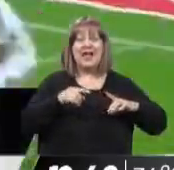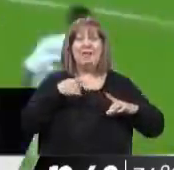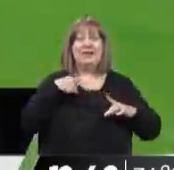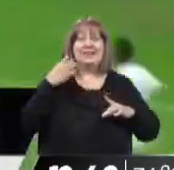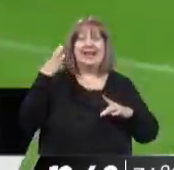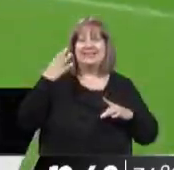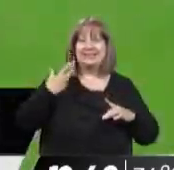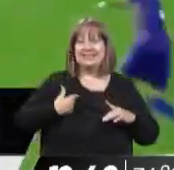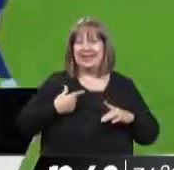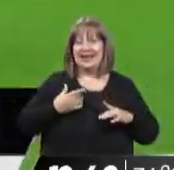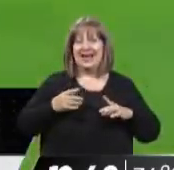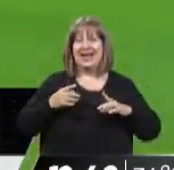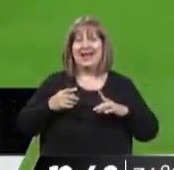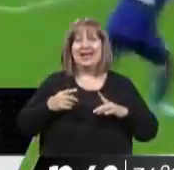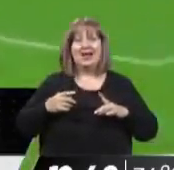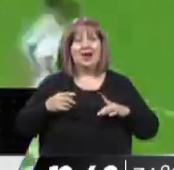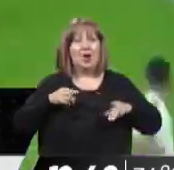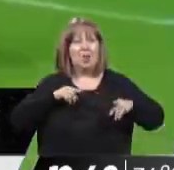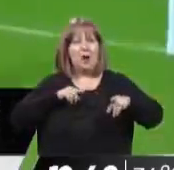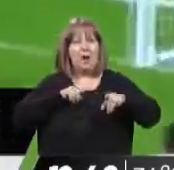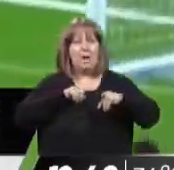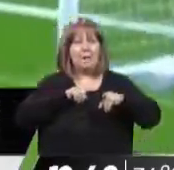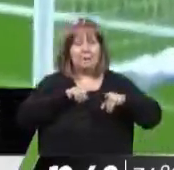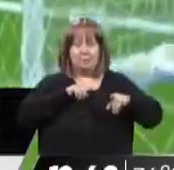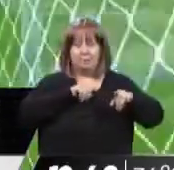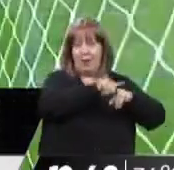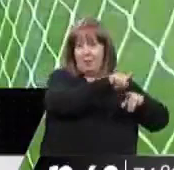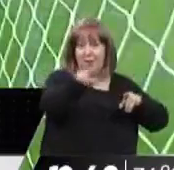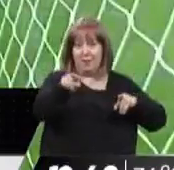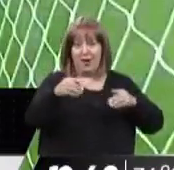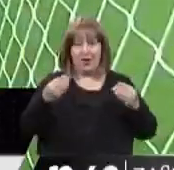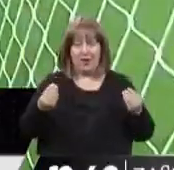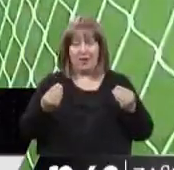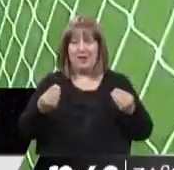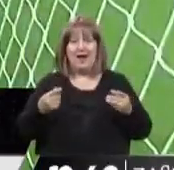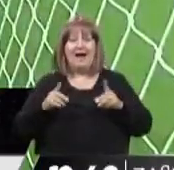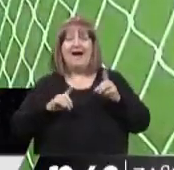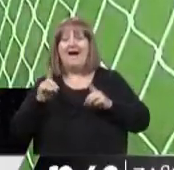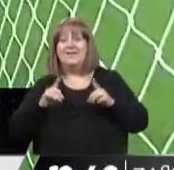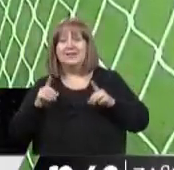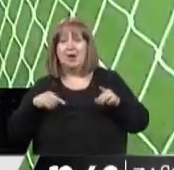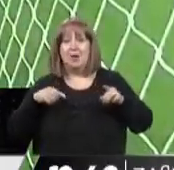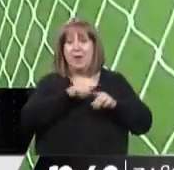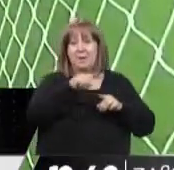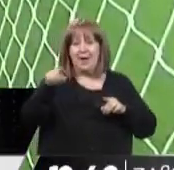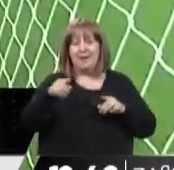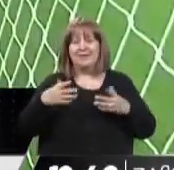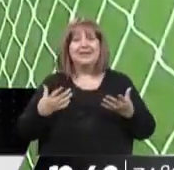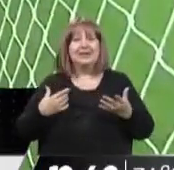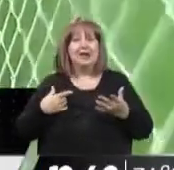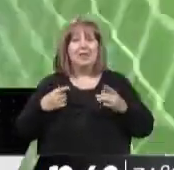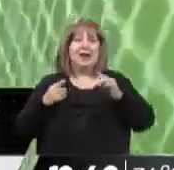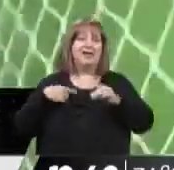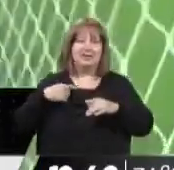Claro, usted que nunca dejó de confiar en él, ¿no? Siempre que dice Di María, me acuerdo de usted. Porque acá todo esto lo hemos intentado alguna vez, Julián, no nosotros. Pero sí, la mandás 40 sí. metros arriba